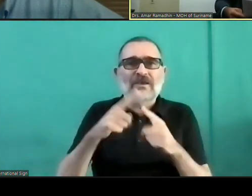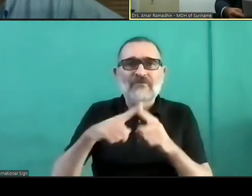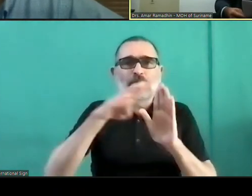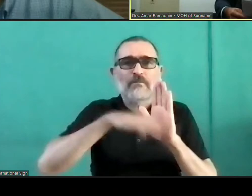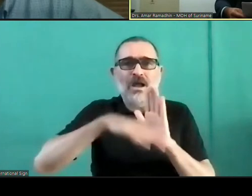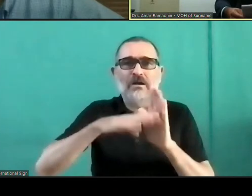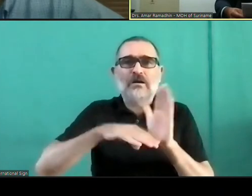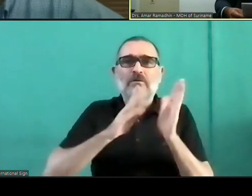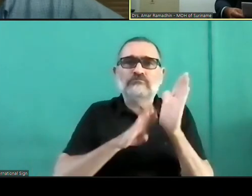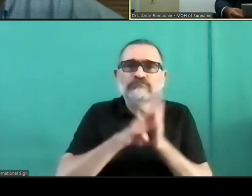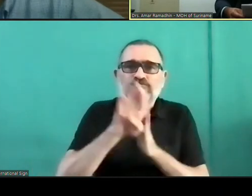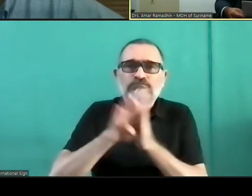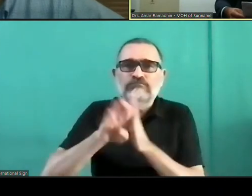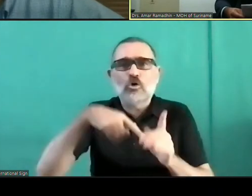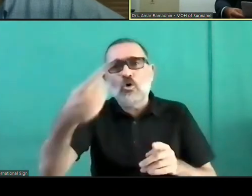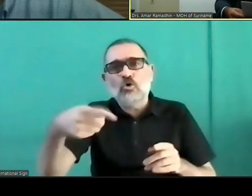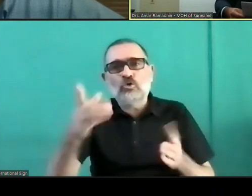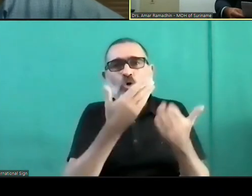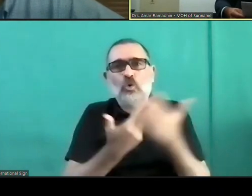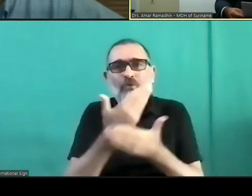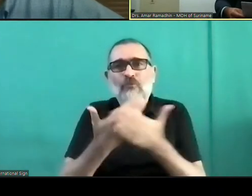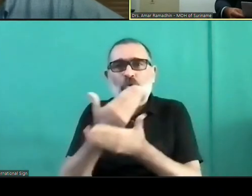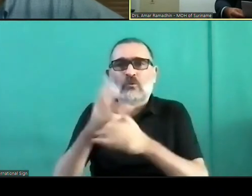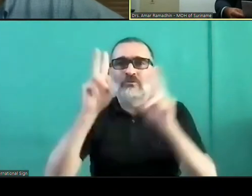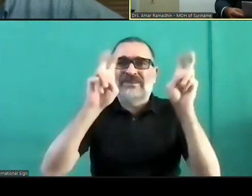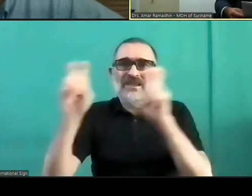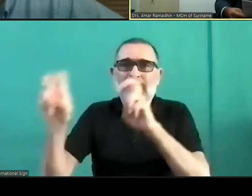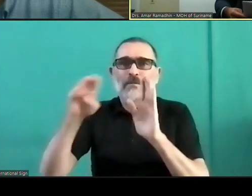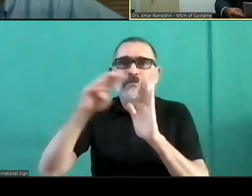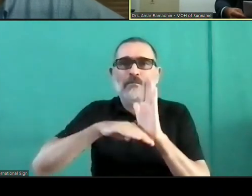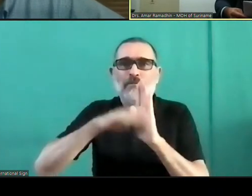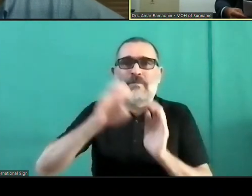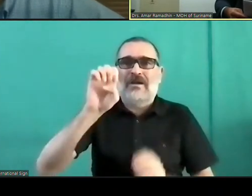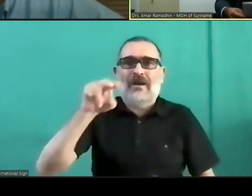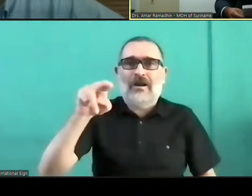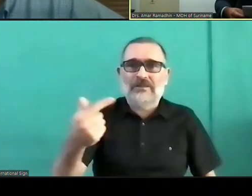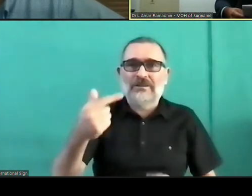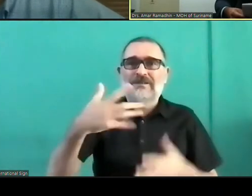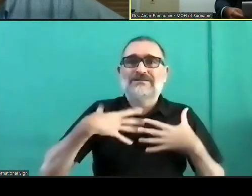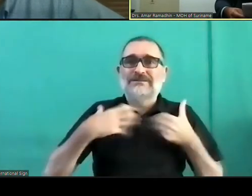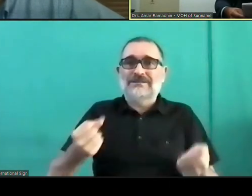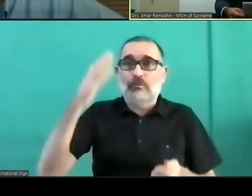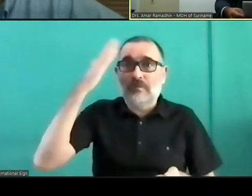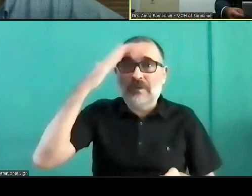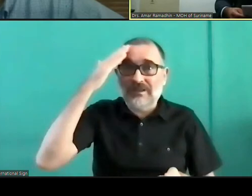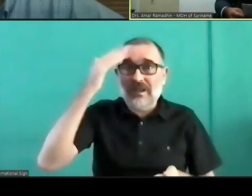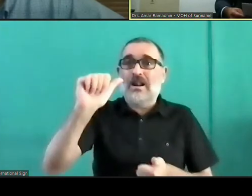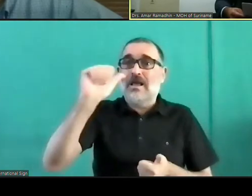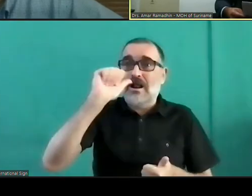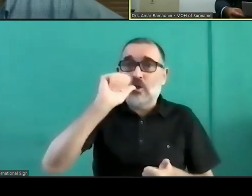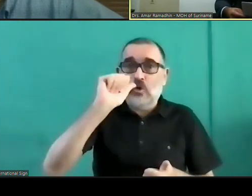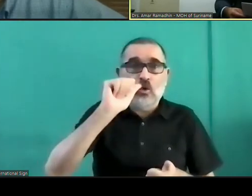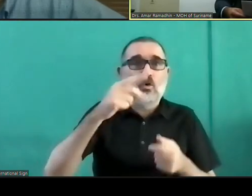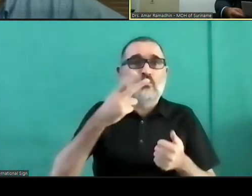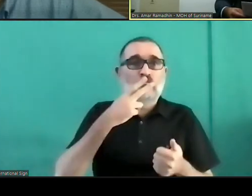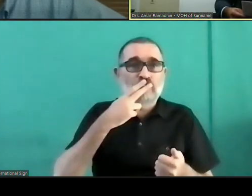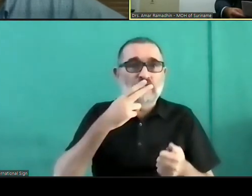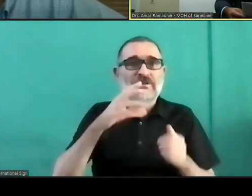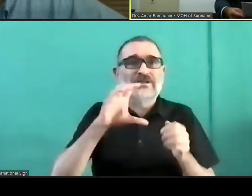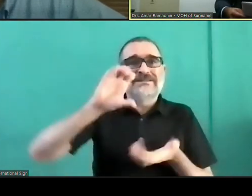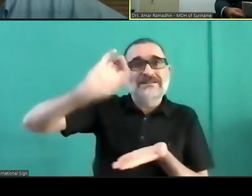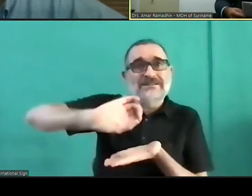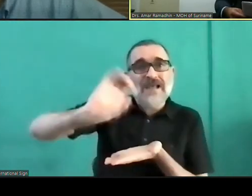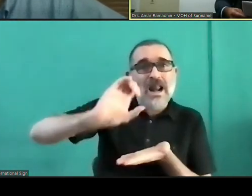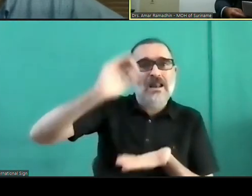nuestra elección es que nosotros necesitamos tener muy buen o buenos planes para